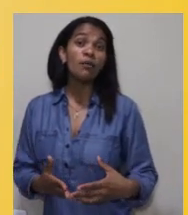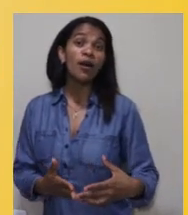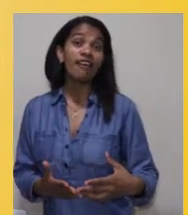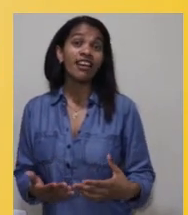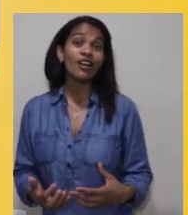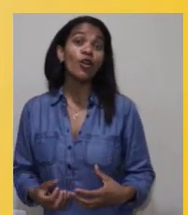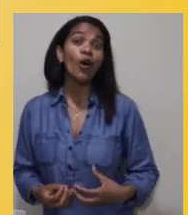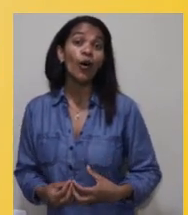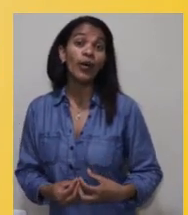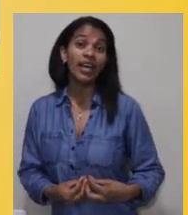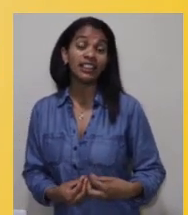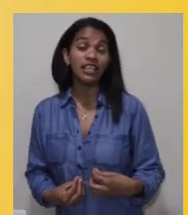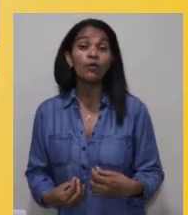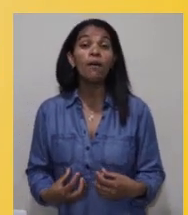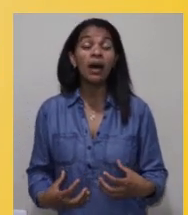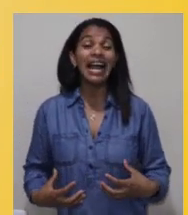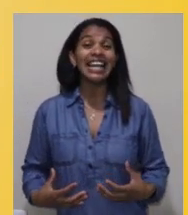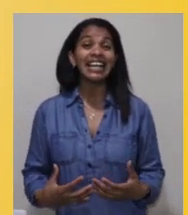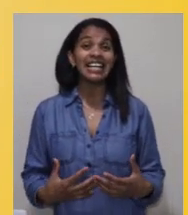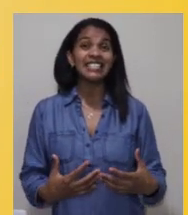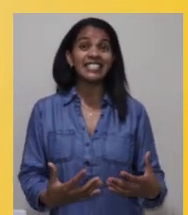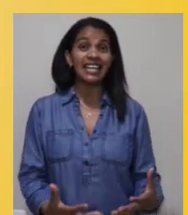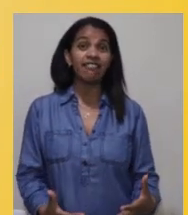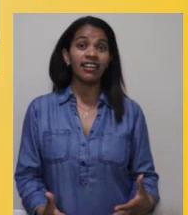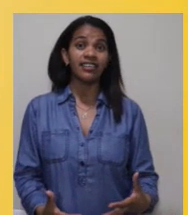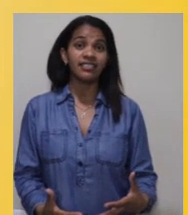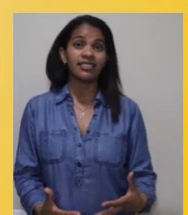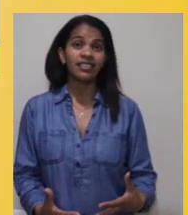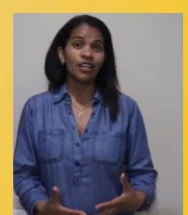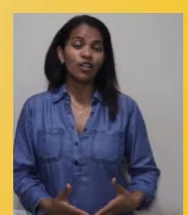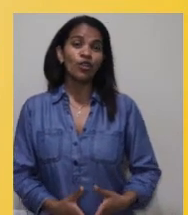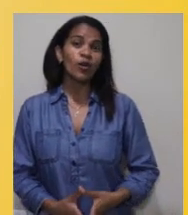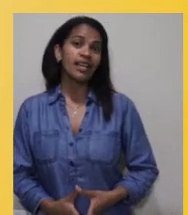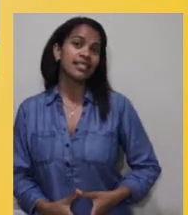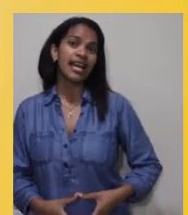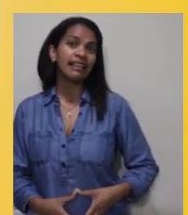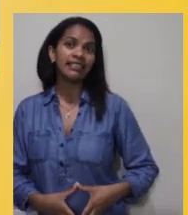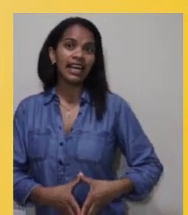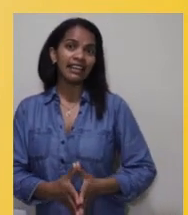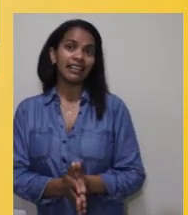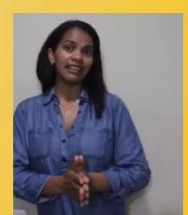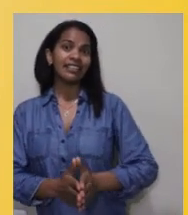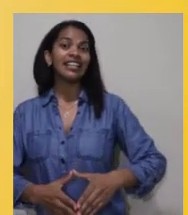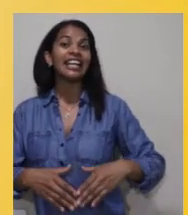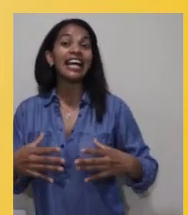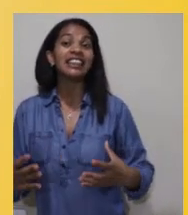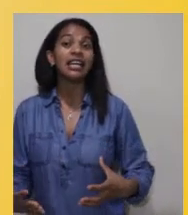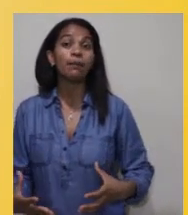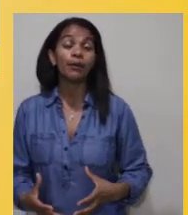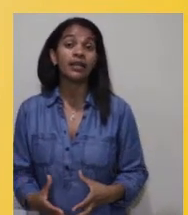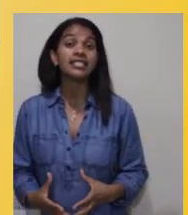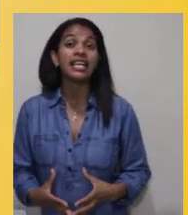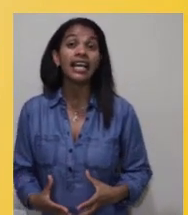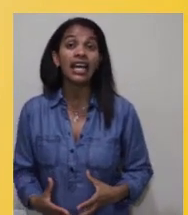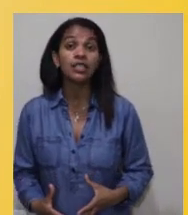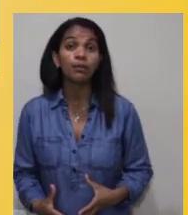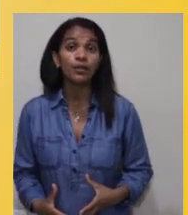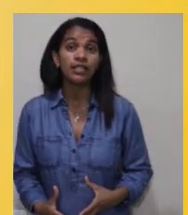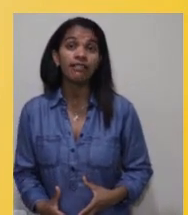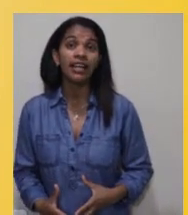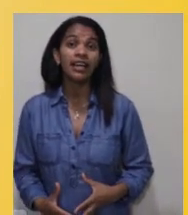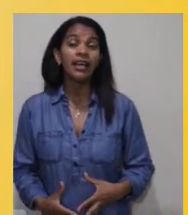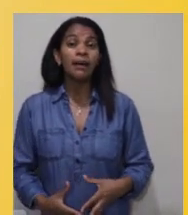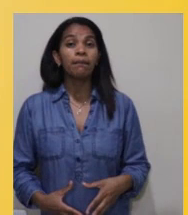primero tenemos que ver los objetivos alcanzables, no que sean tan grandes, porque sé que